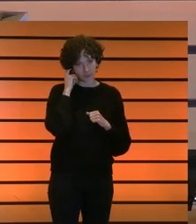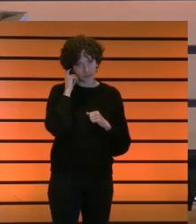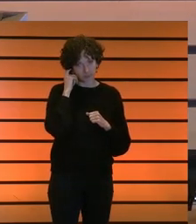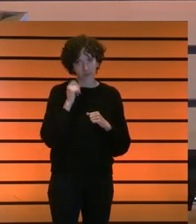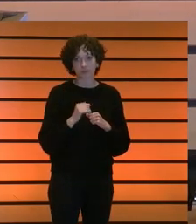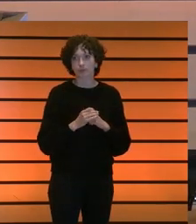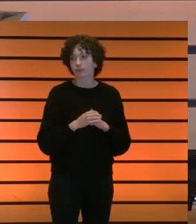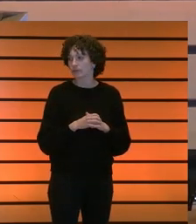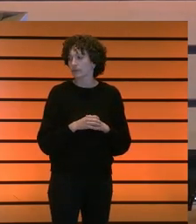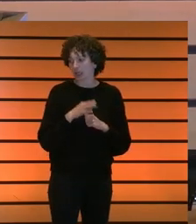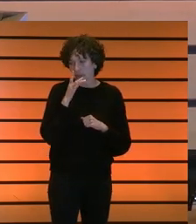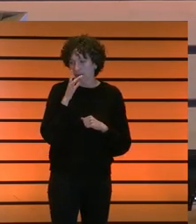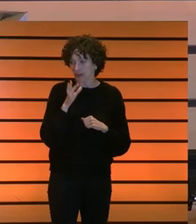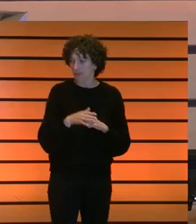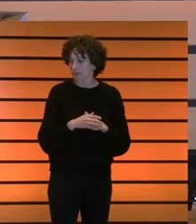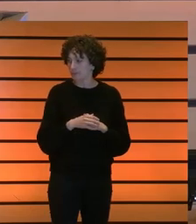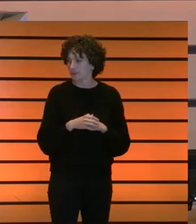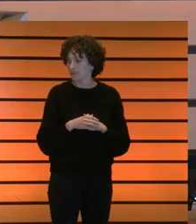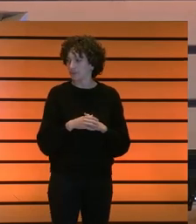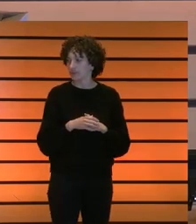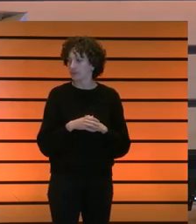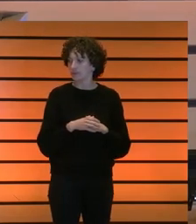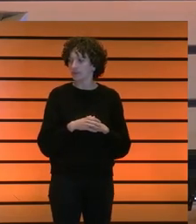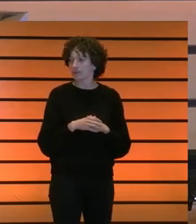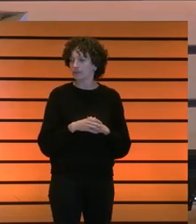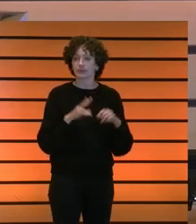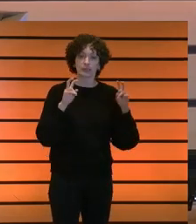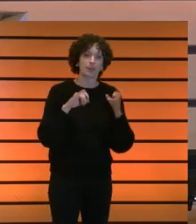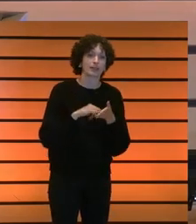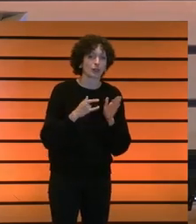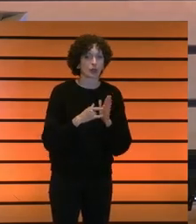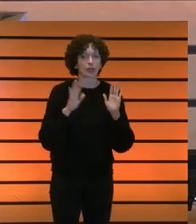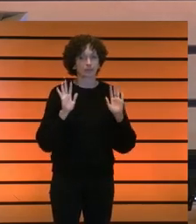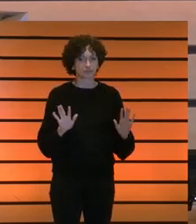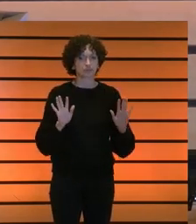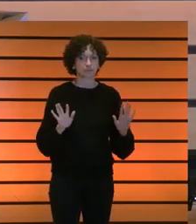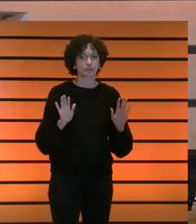no sé si ahora bien en tecnología